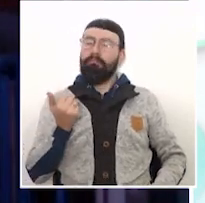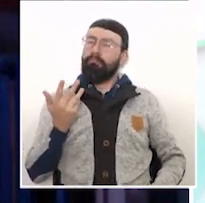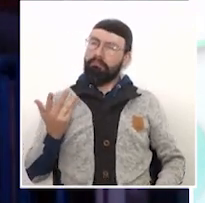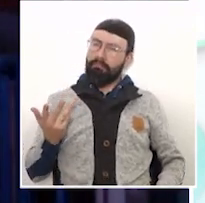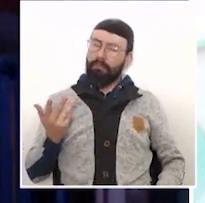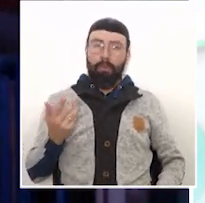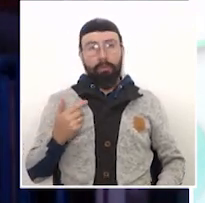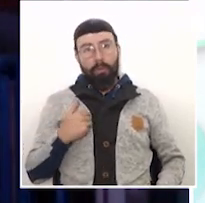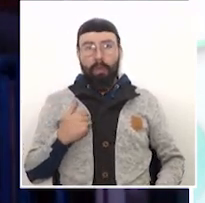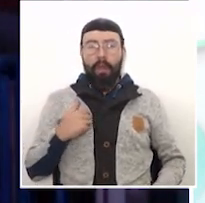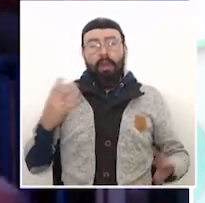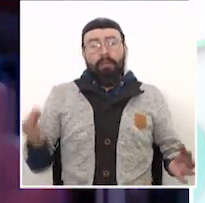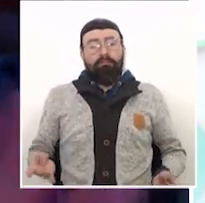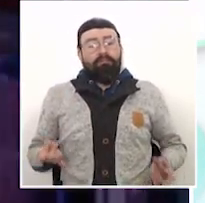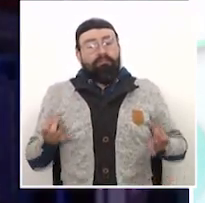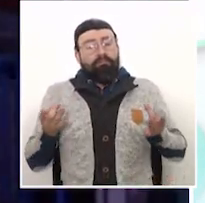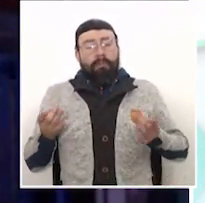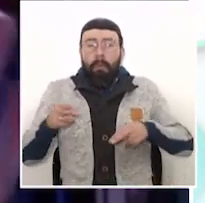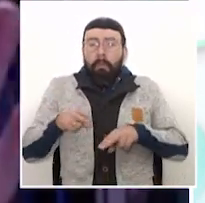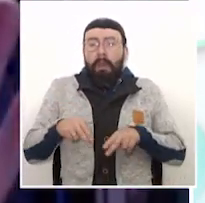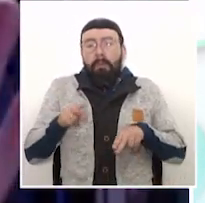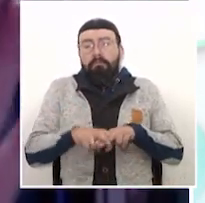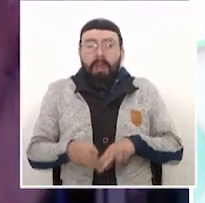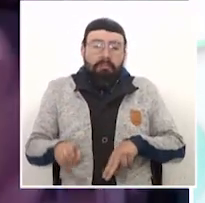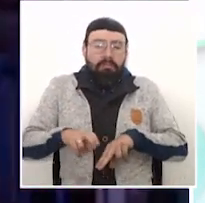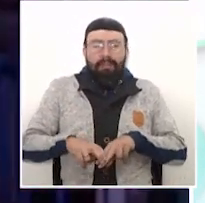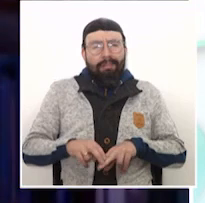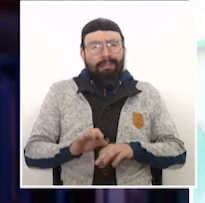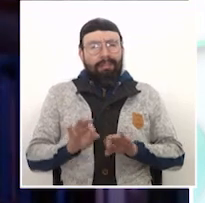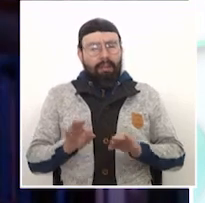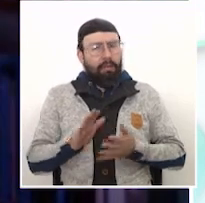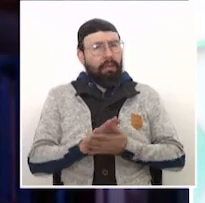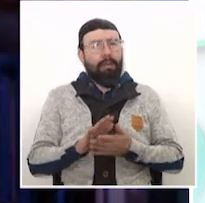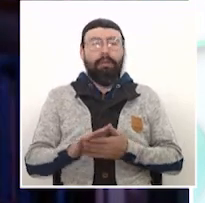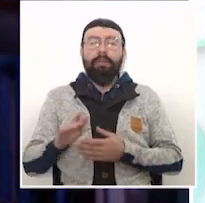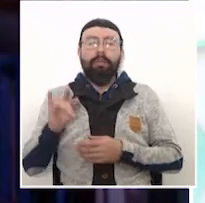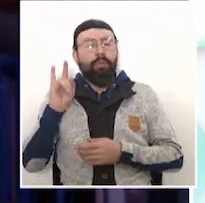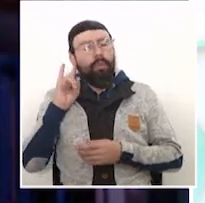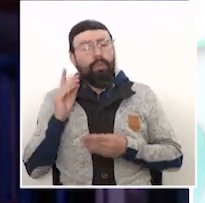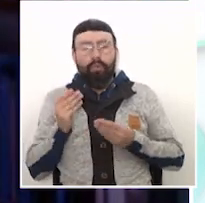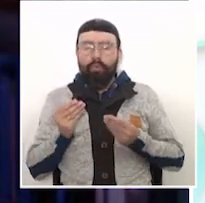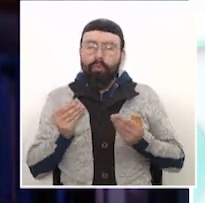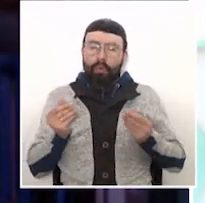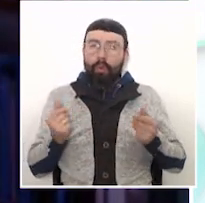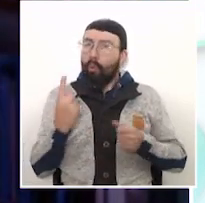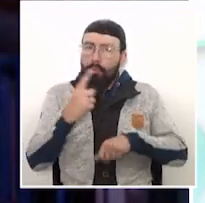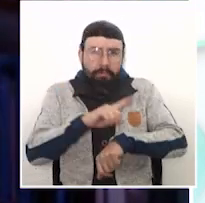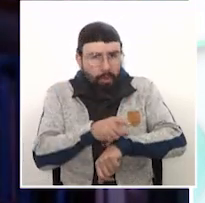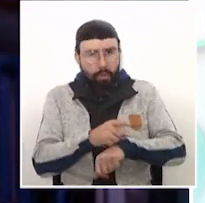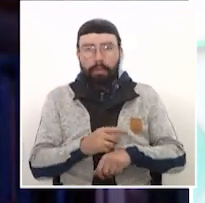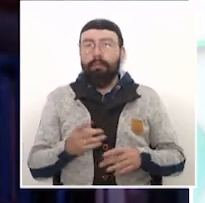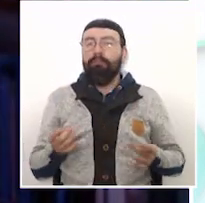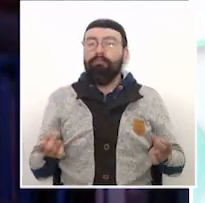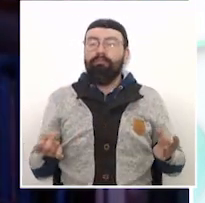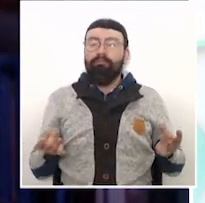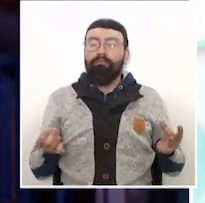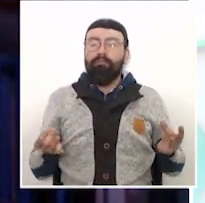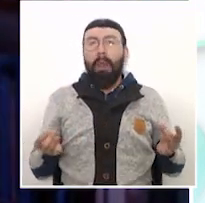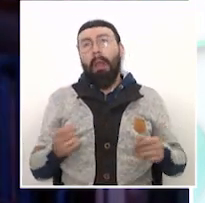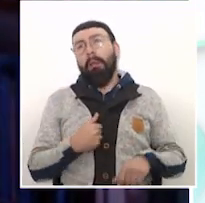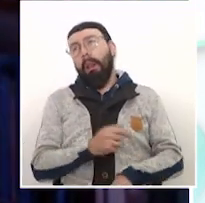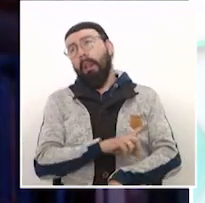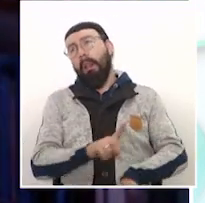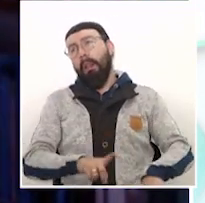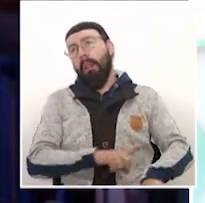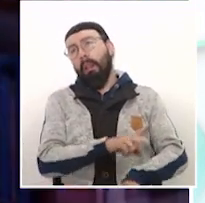loto. Buscas una musiquita suave que puede poner de fondo o sin ella. Y podemos meditar incluso en un minuto. No hay que meditar, pues, que tenga que